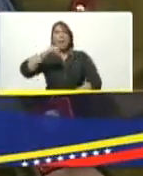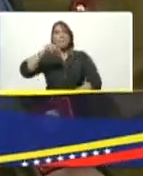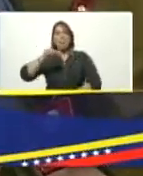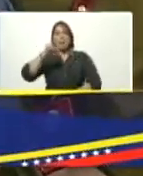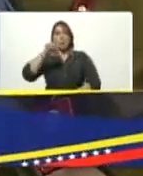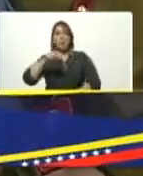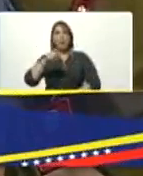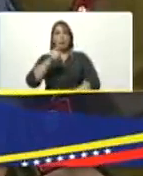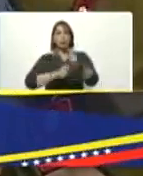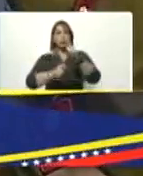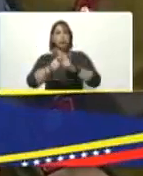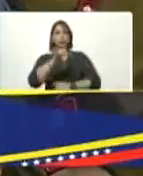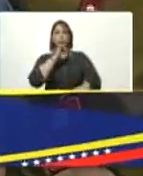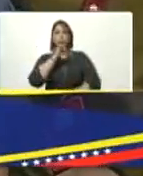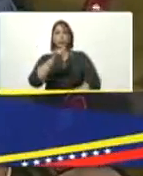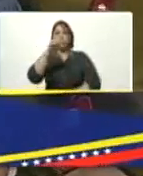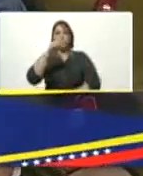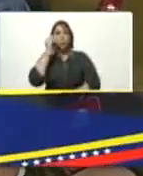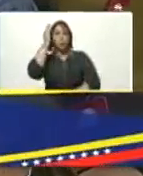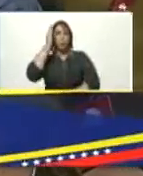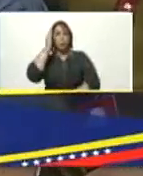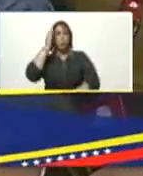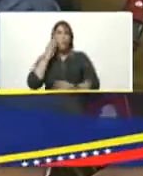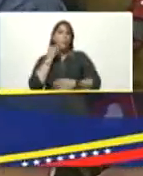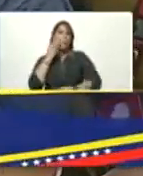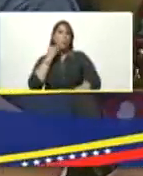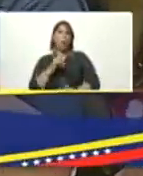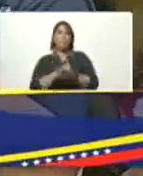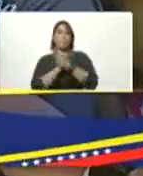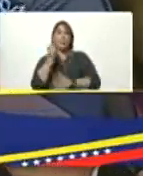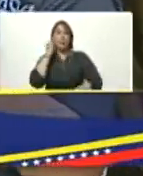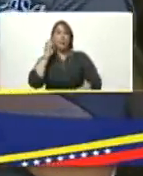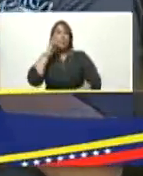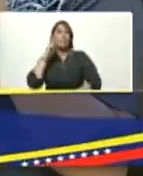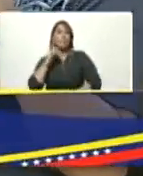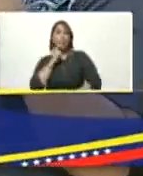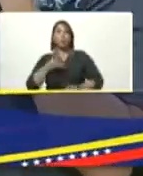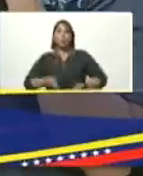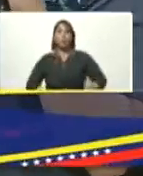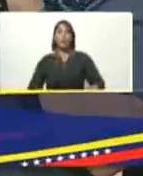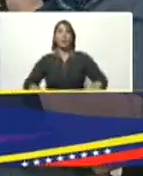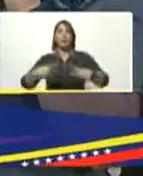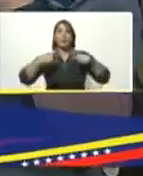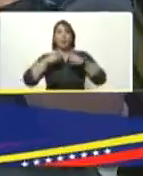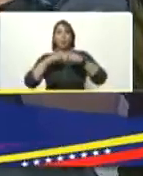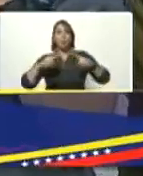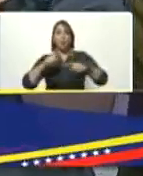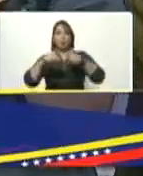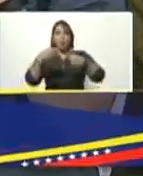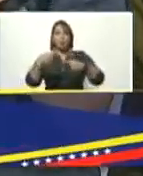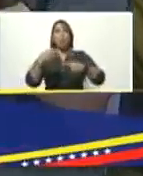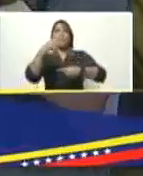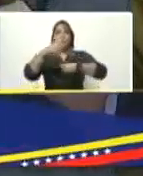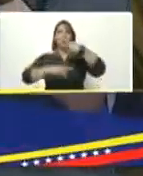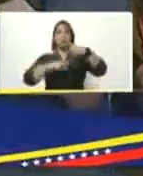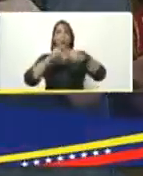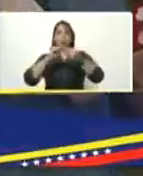la información, el conocimiento y la experiencia a las compañeras de parto humanizado para su posterior producción.